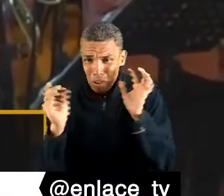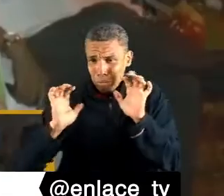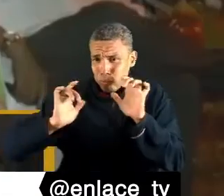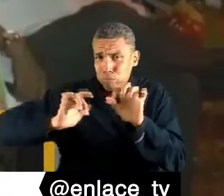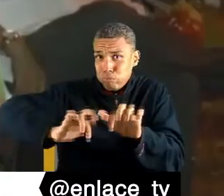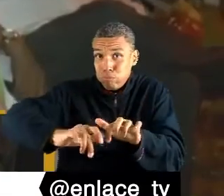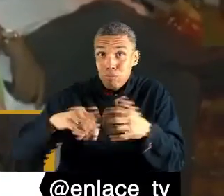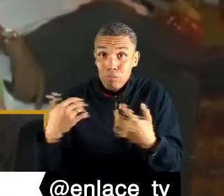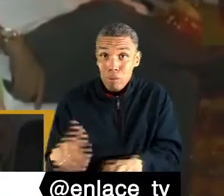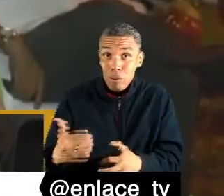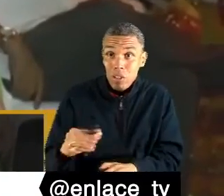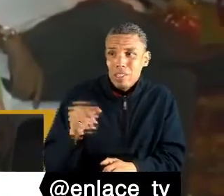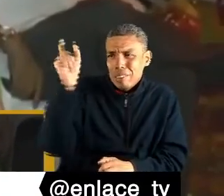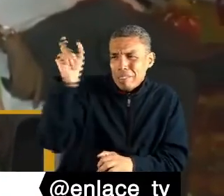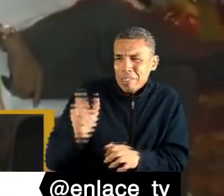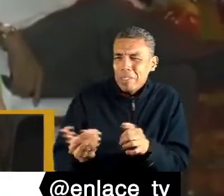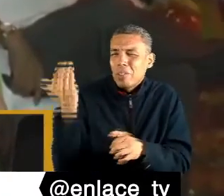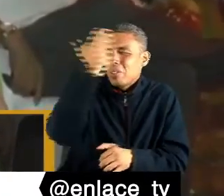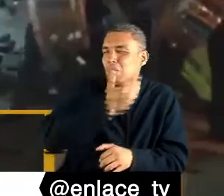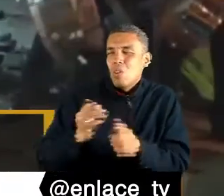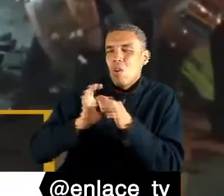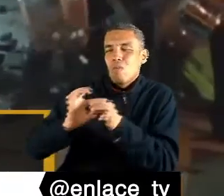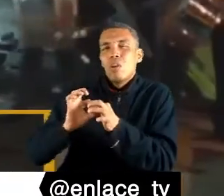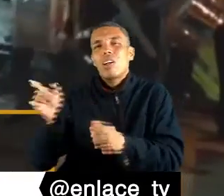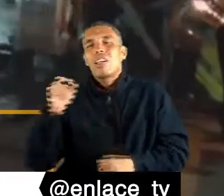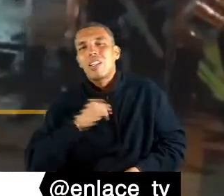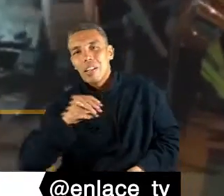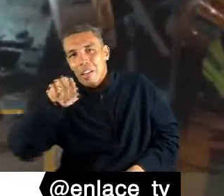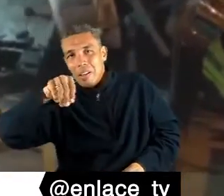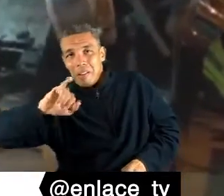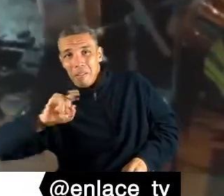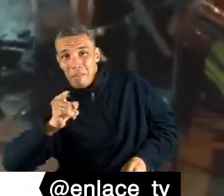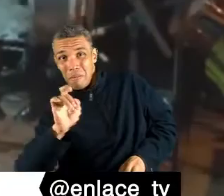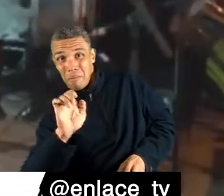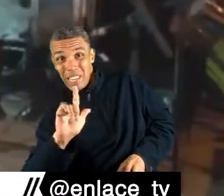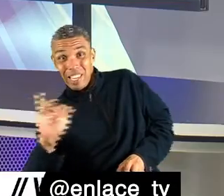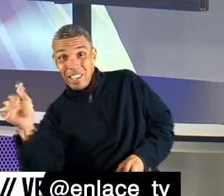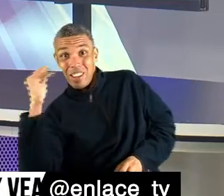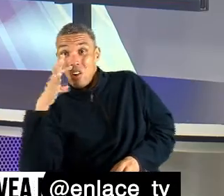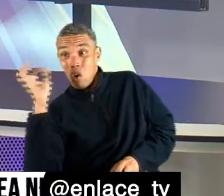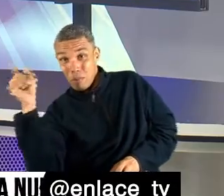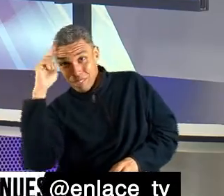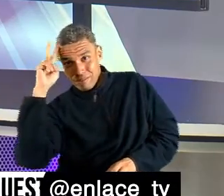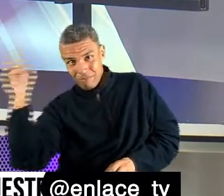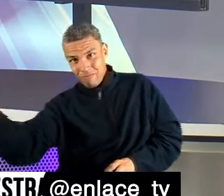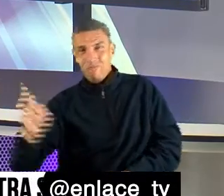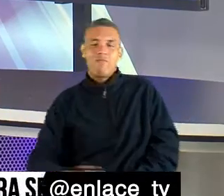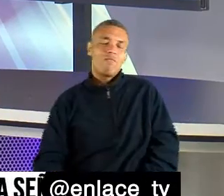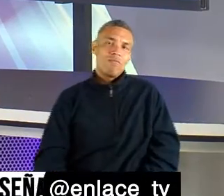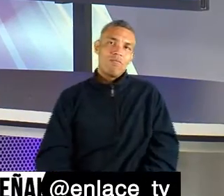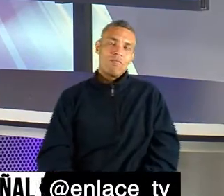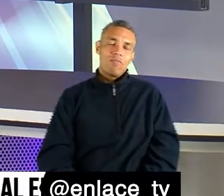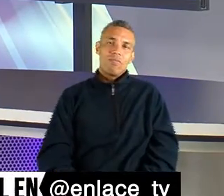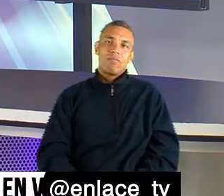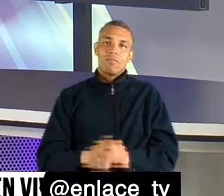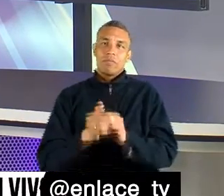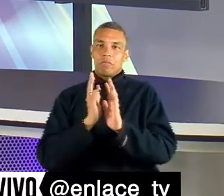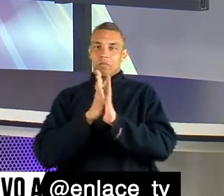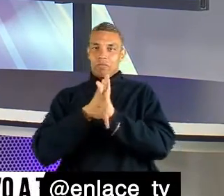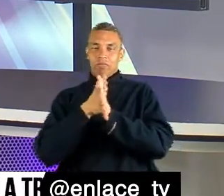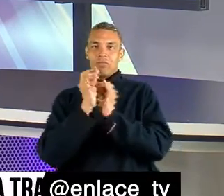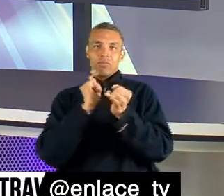por la reconciliación nacional y se hace en homenaje al maestro Miguel Emilio Naranjo Montes. Y de esta manera hemos llegado al final de la